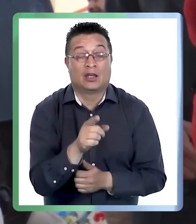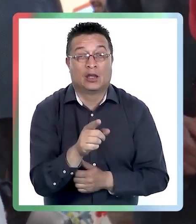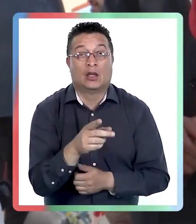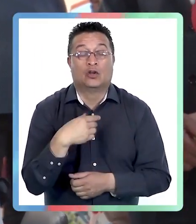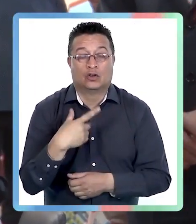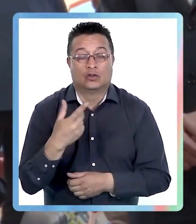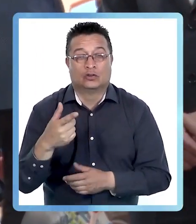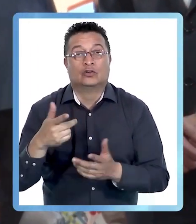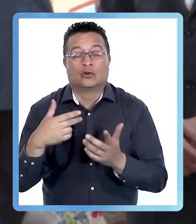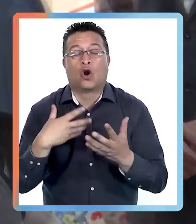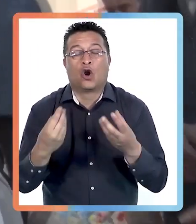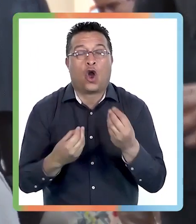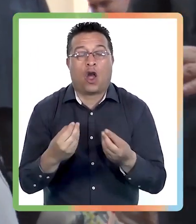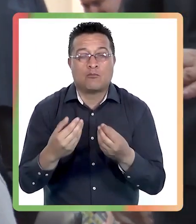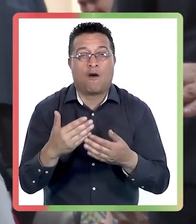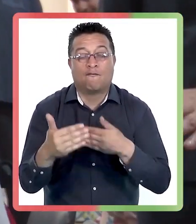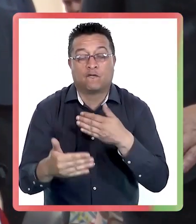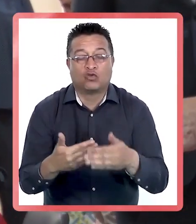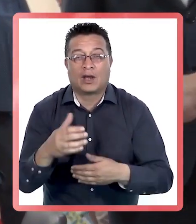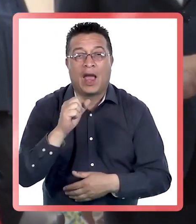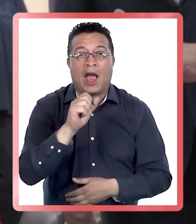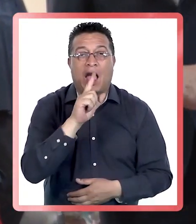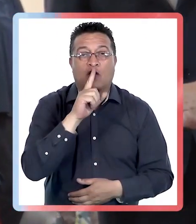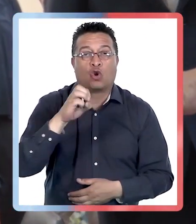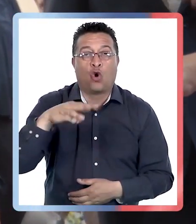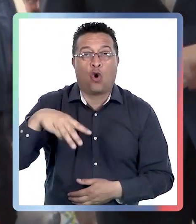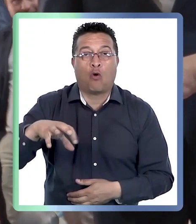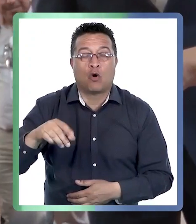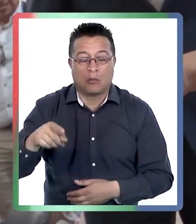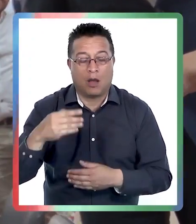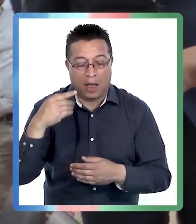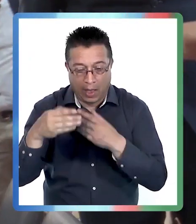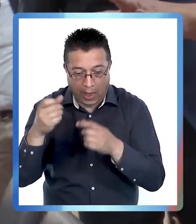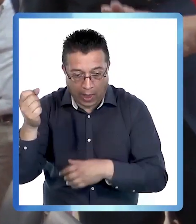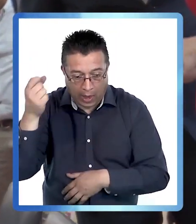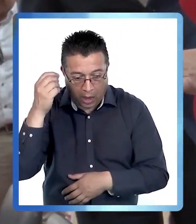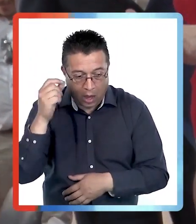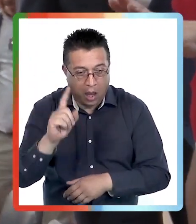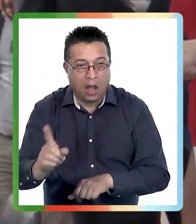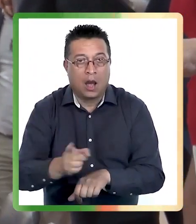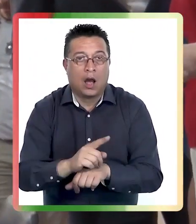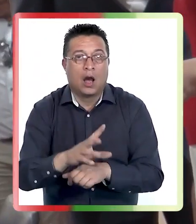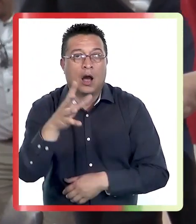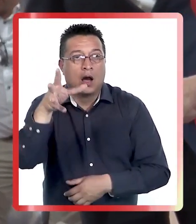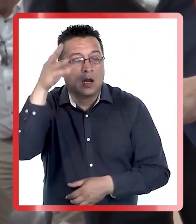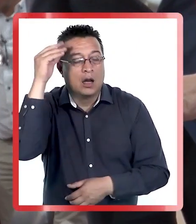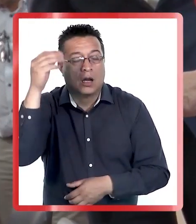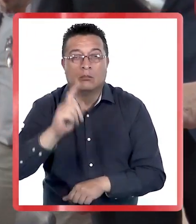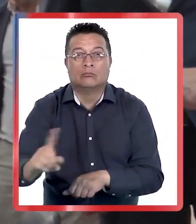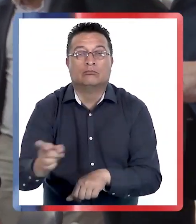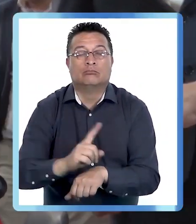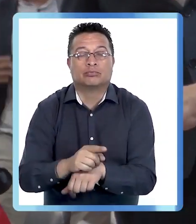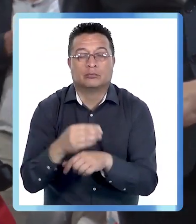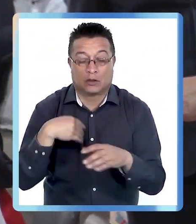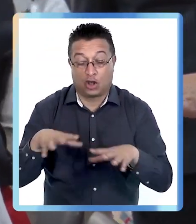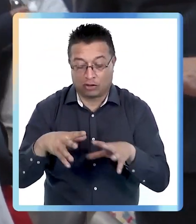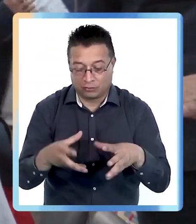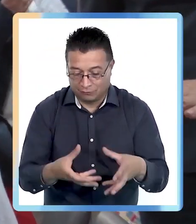un compañero de al lado cómo funcionaban los átomos y creo que me entendió bastante bien con la con el